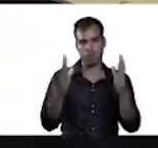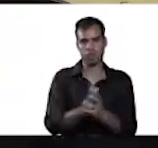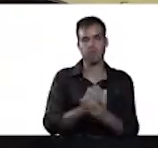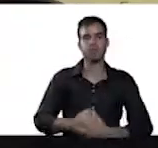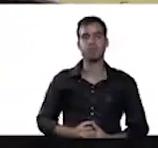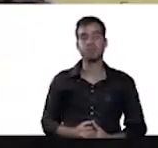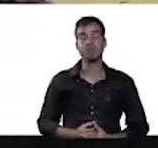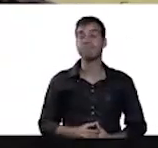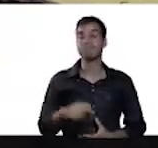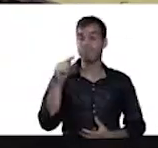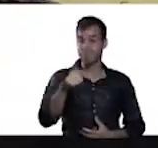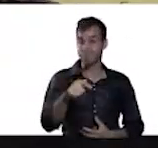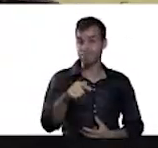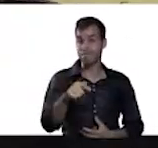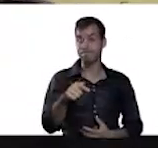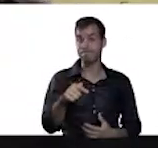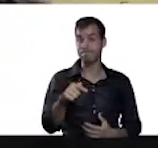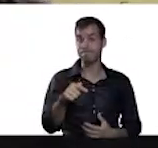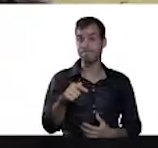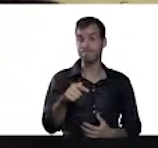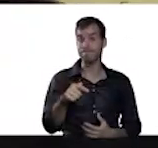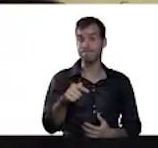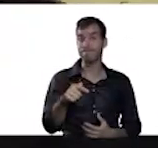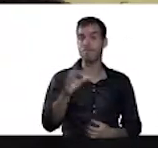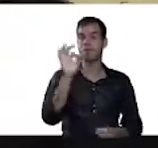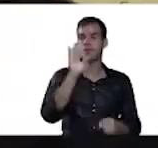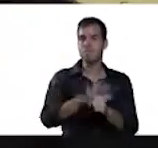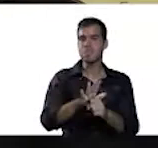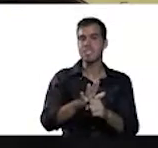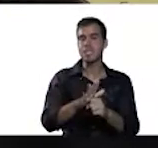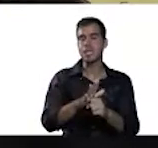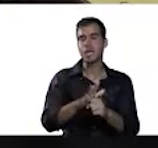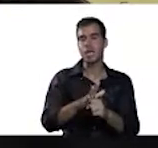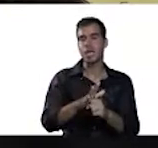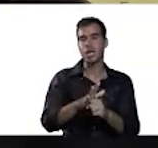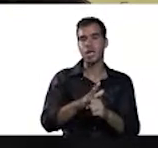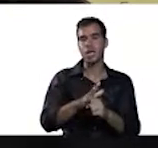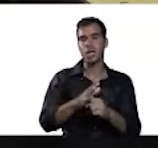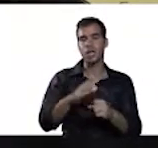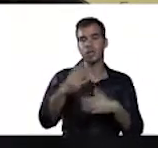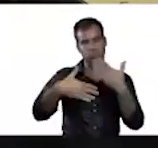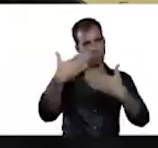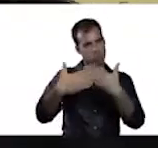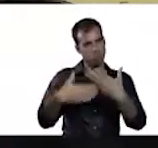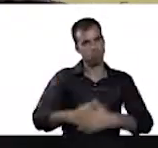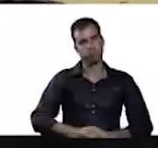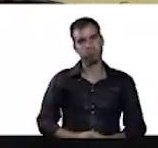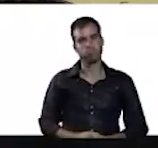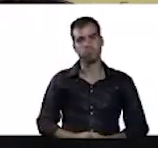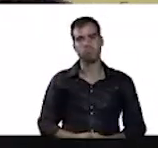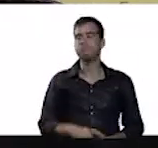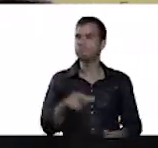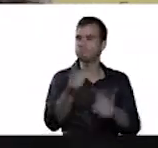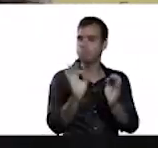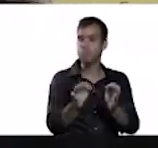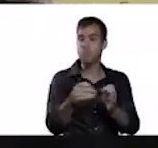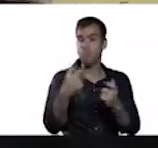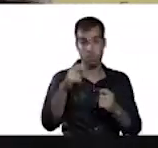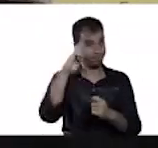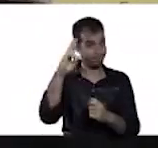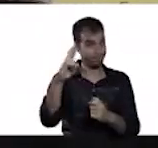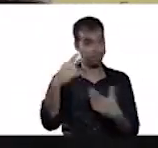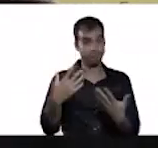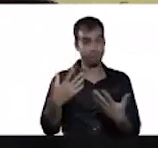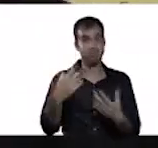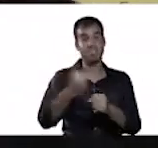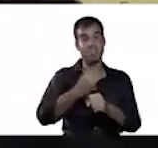Mundial, hecho que va a precipitar la caída del régimen zarista. Asimismo, deben